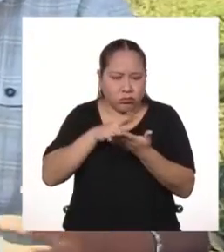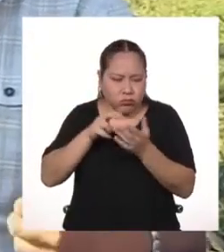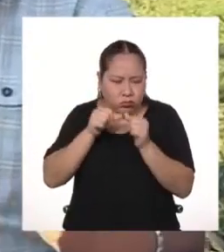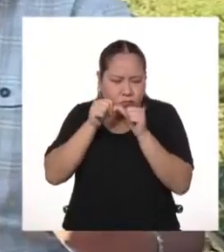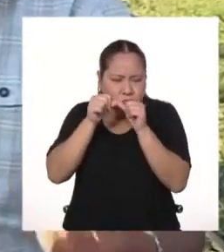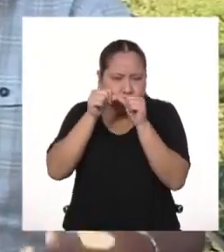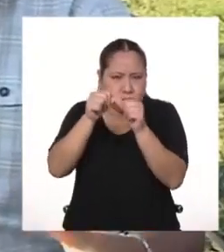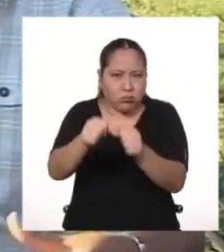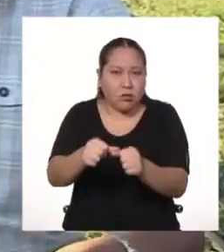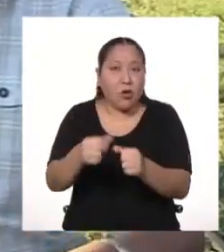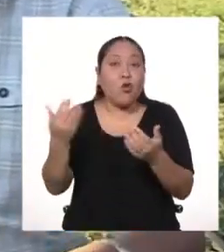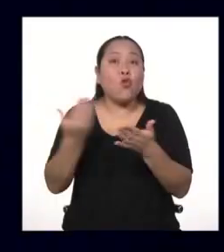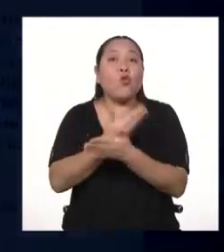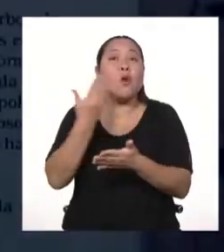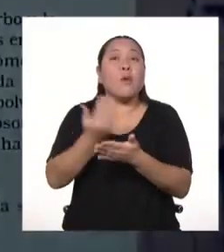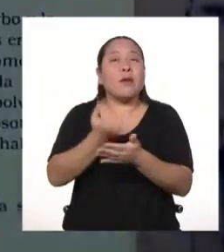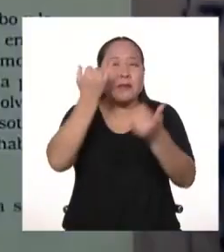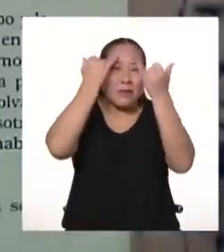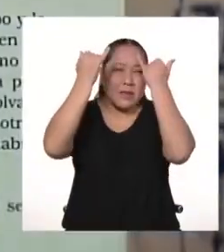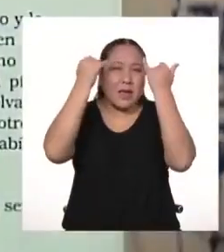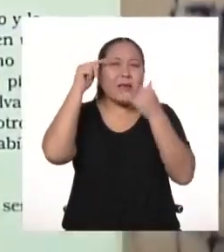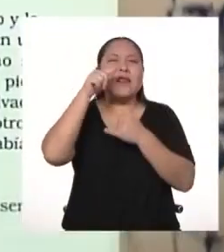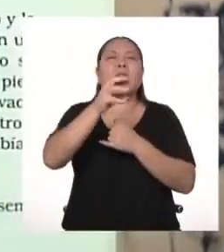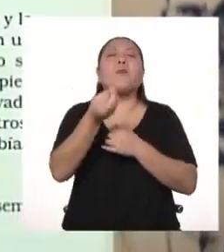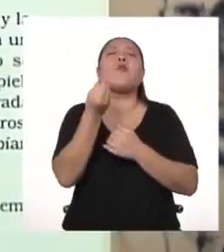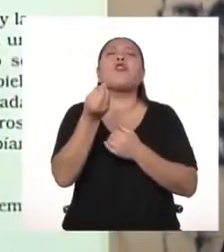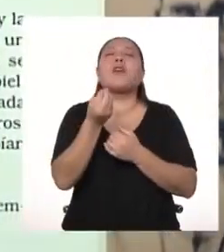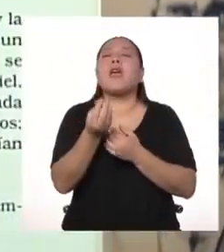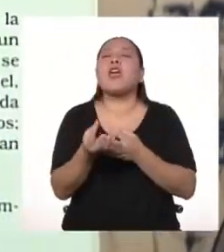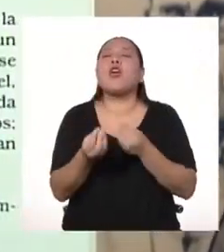sobre todo nuevas interpretaciones, ¿no?